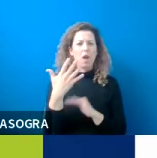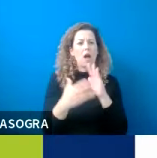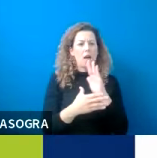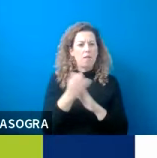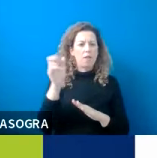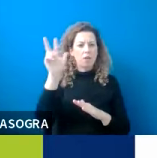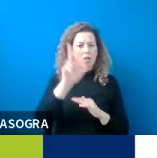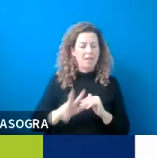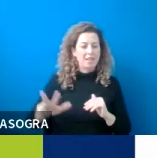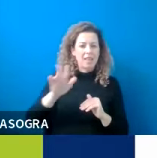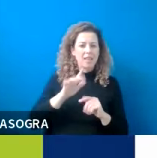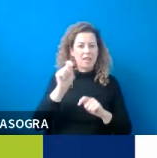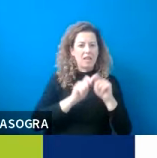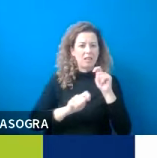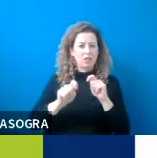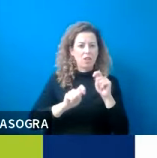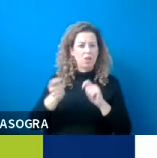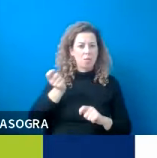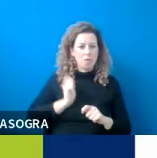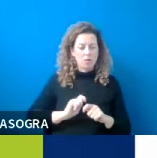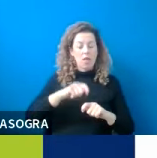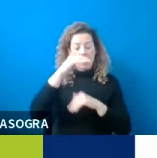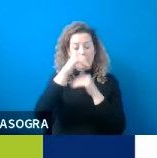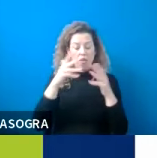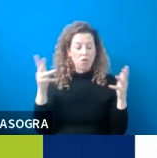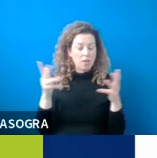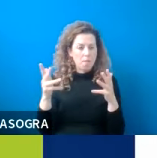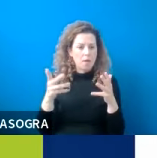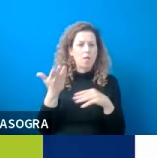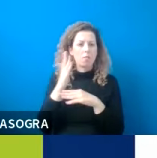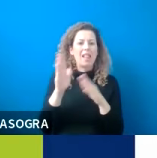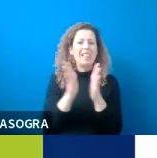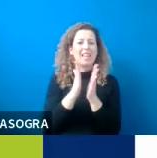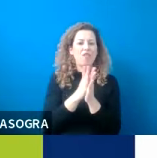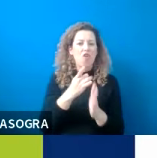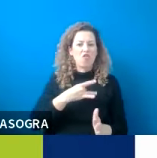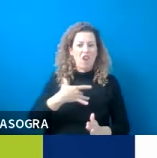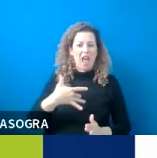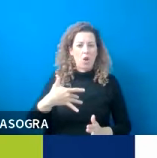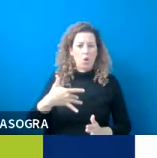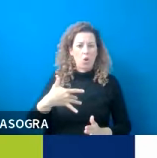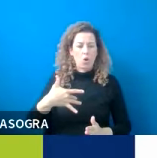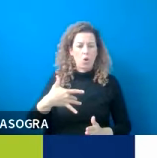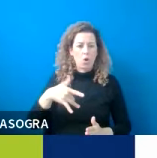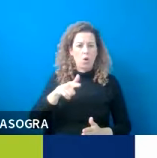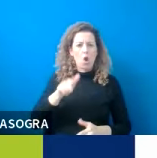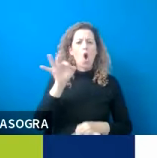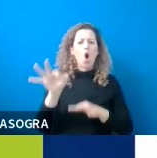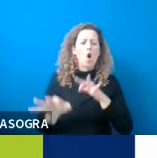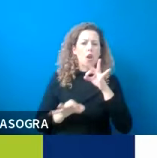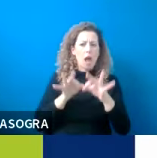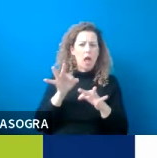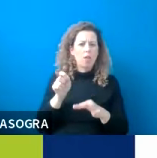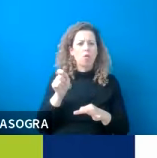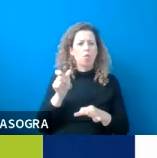Estatal de Asociaciones de Profesionales de la Atención Temprana, el GAD, publicó el libro blanco, donde ya se organizaba un poco y se